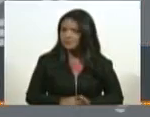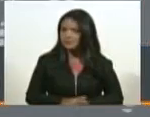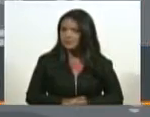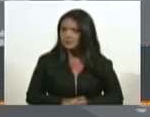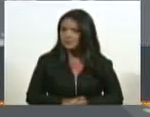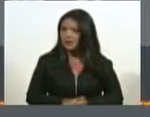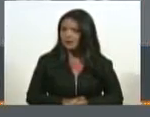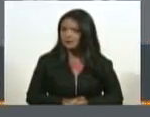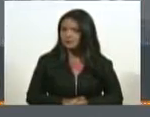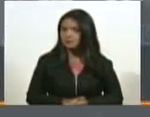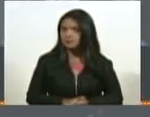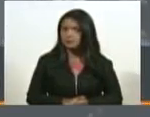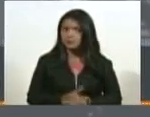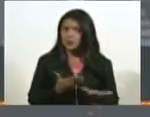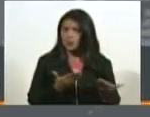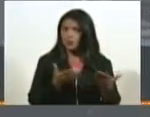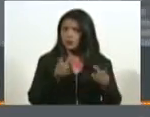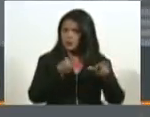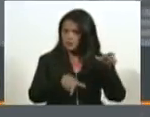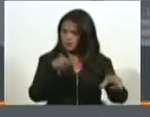con ese tipo de personas?